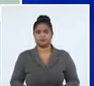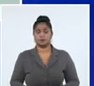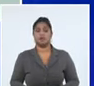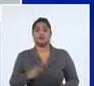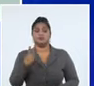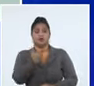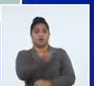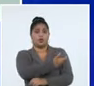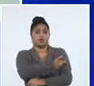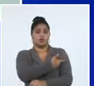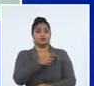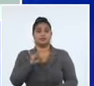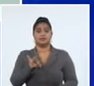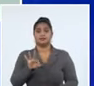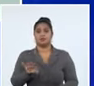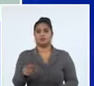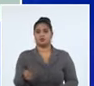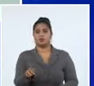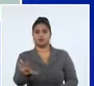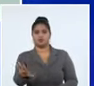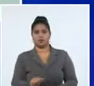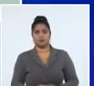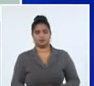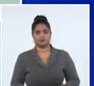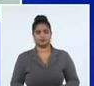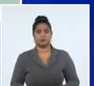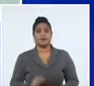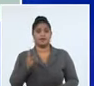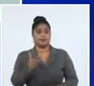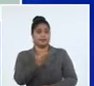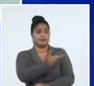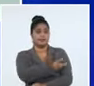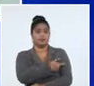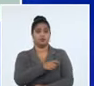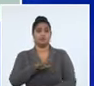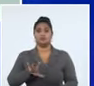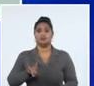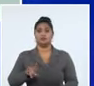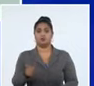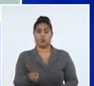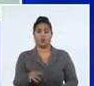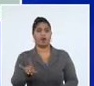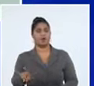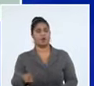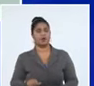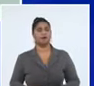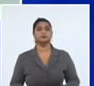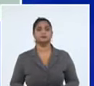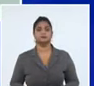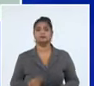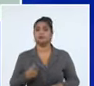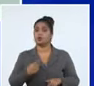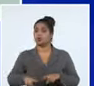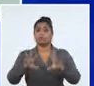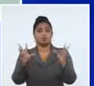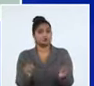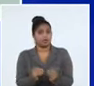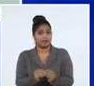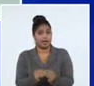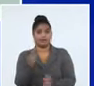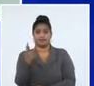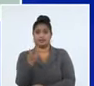78,5%, con tercera el 59,9% y con el esquema completo el